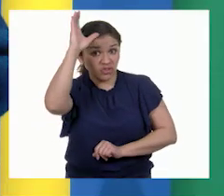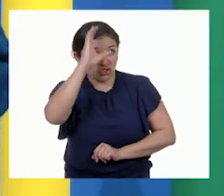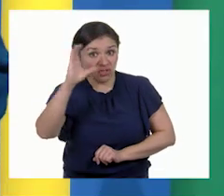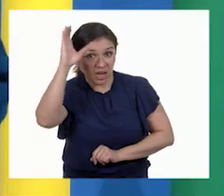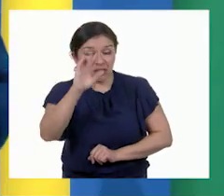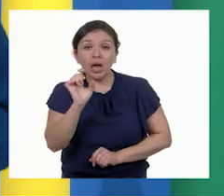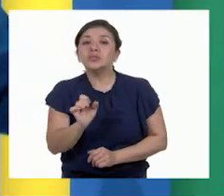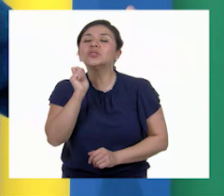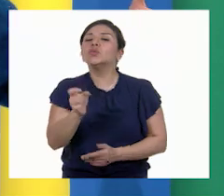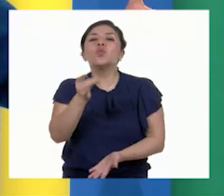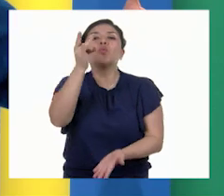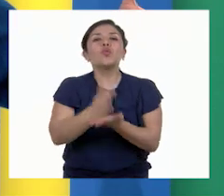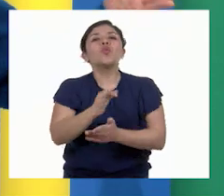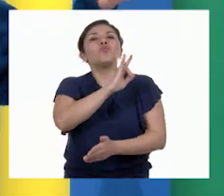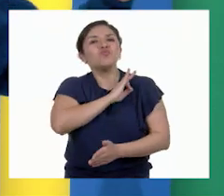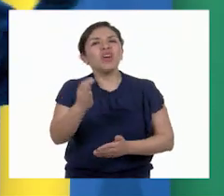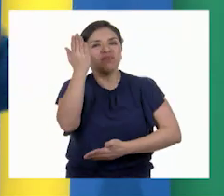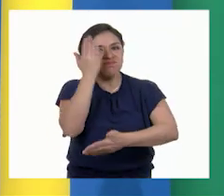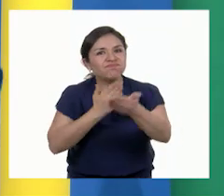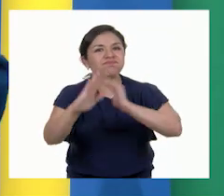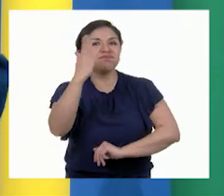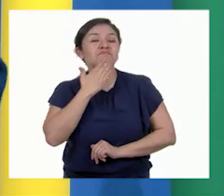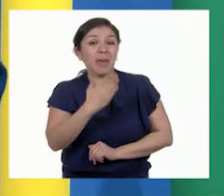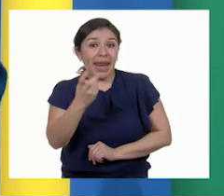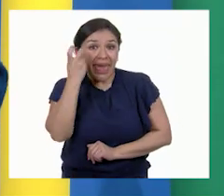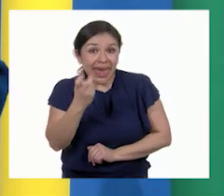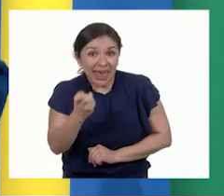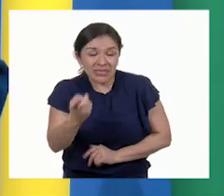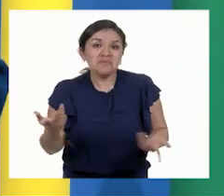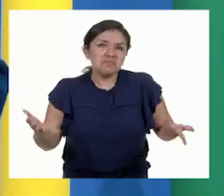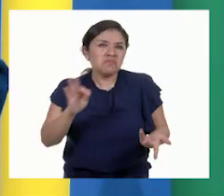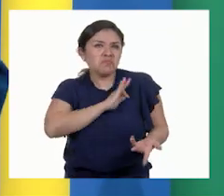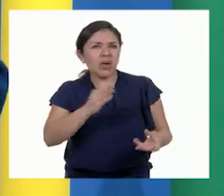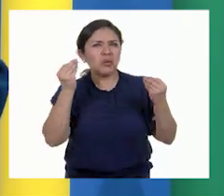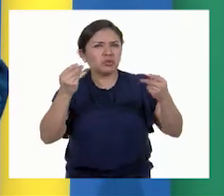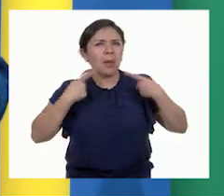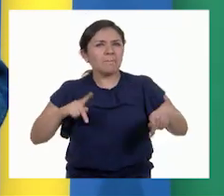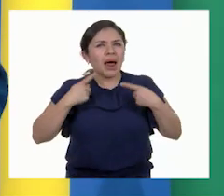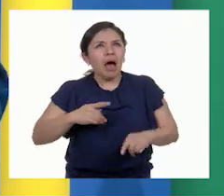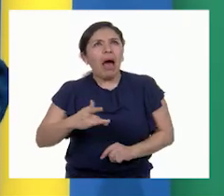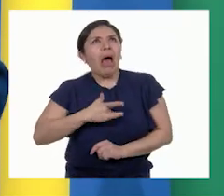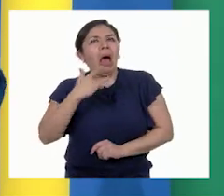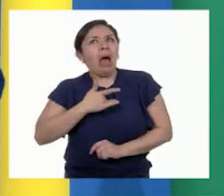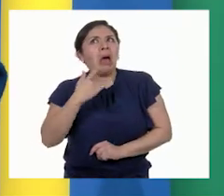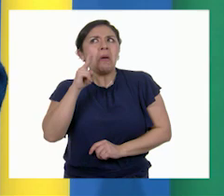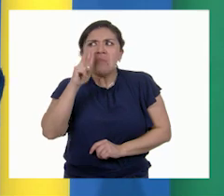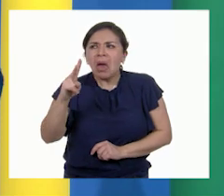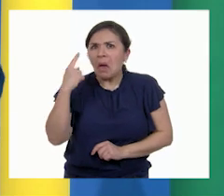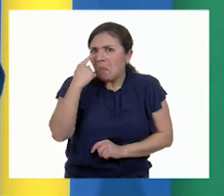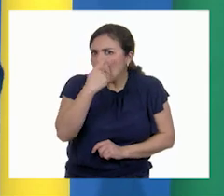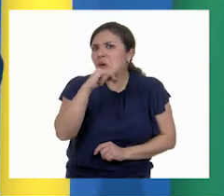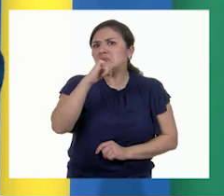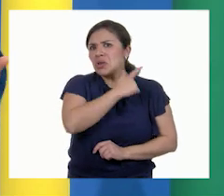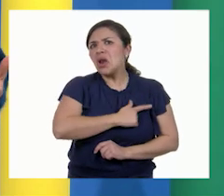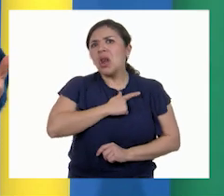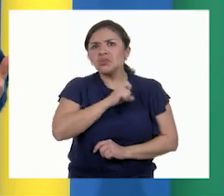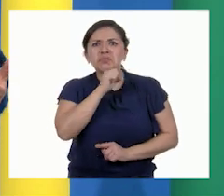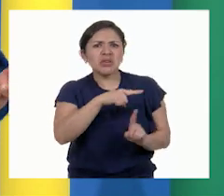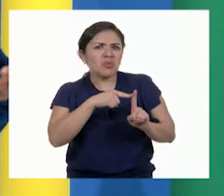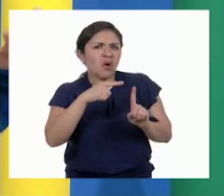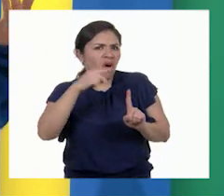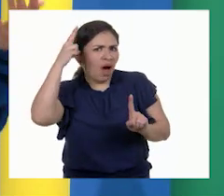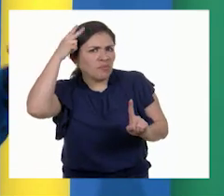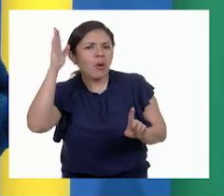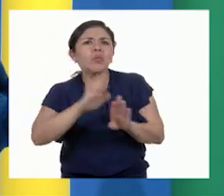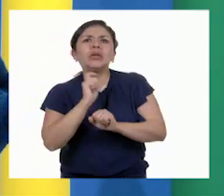ciencia era la clave para avanzar. Entonces, es posible que mucha gente haya estado de acuerdo con la dictadura de Díaz, porque se estaban